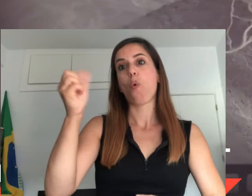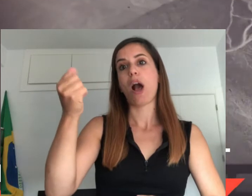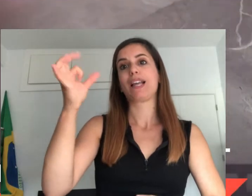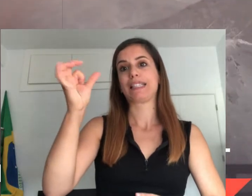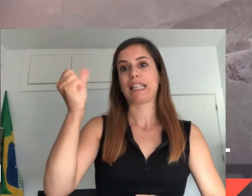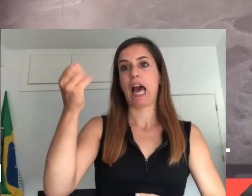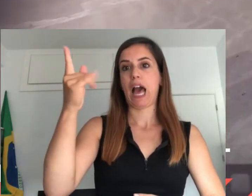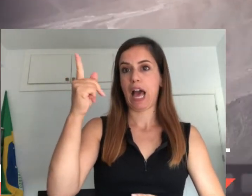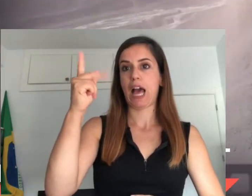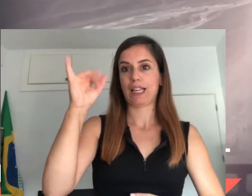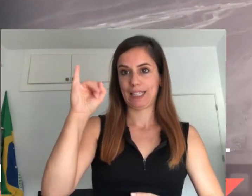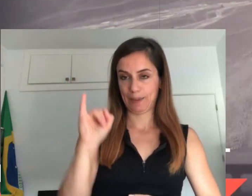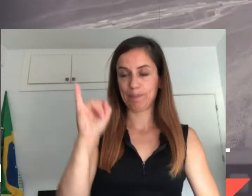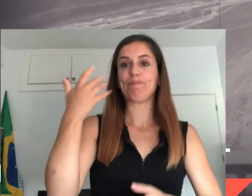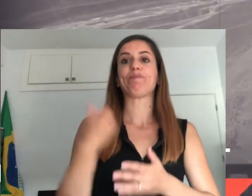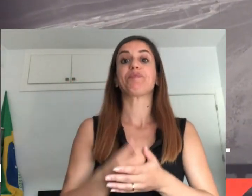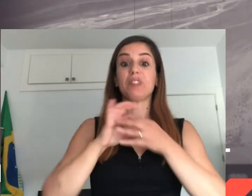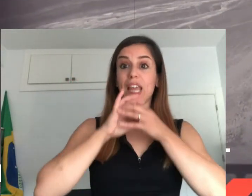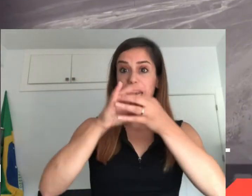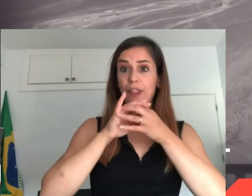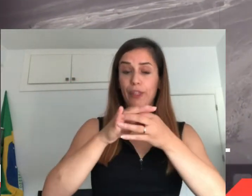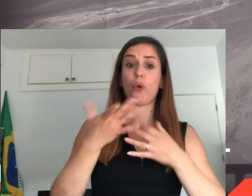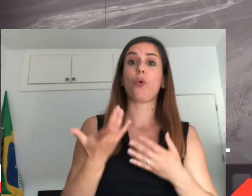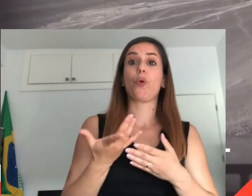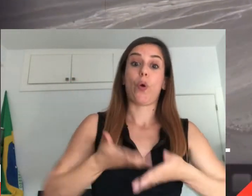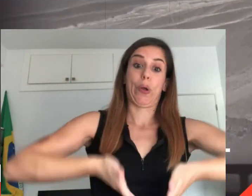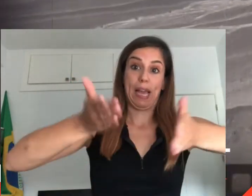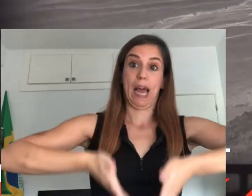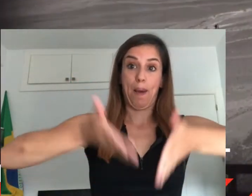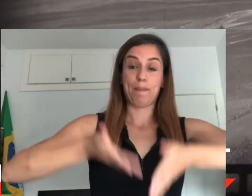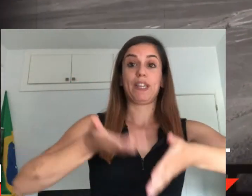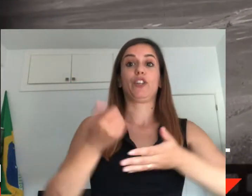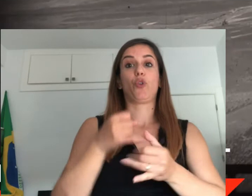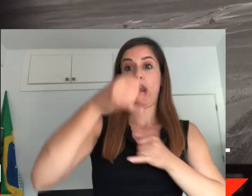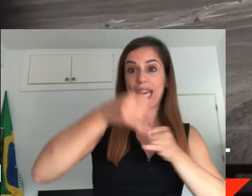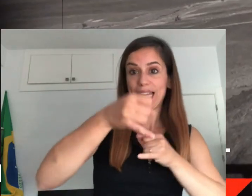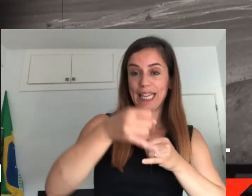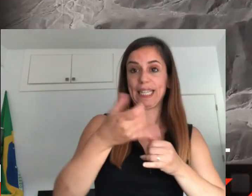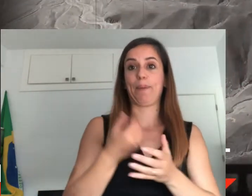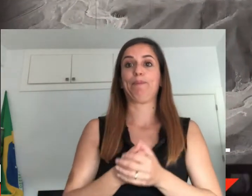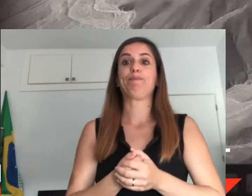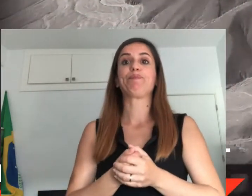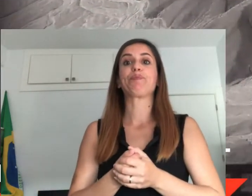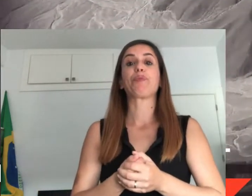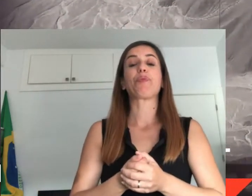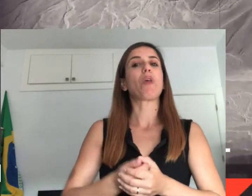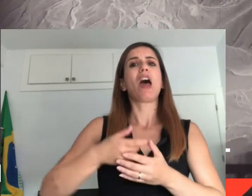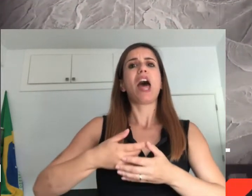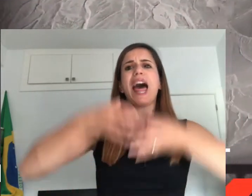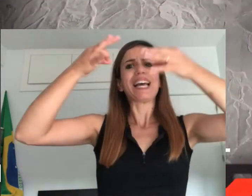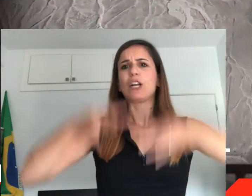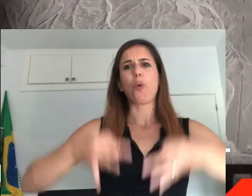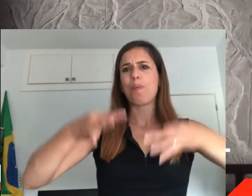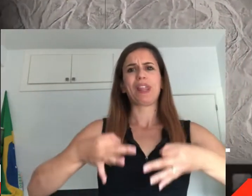en conexión con estos ceques que os he comentado, esos caminos. Y de hecho, están tan convencidos de que